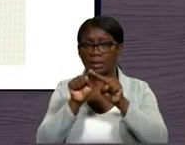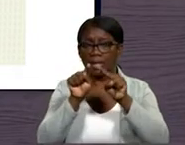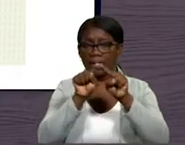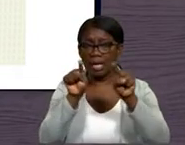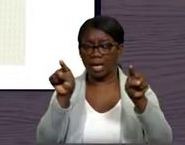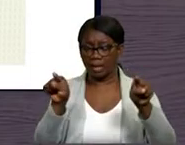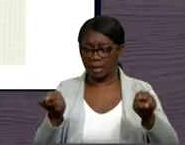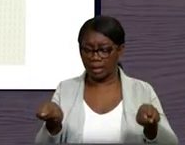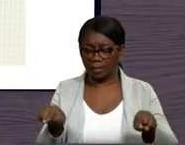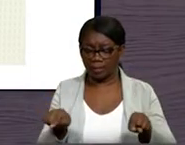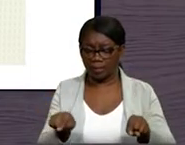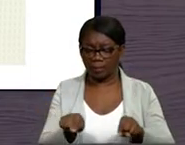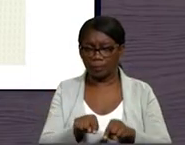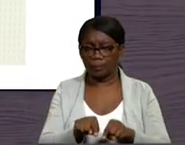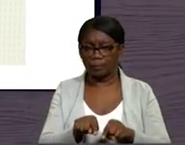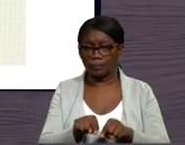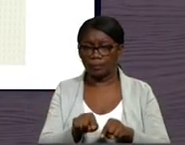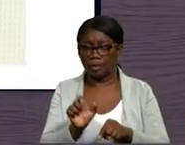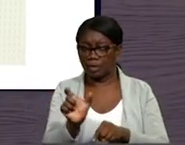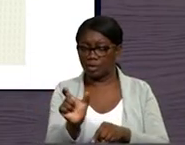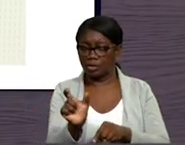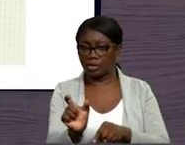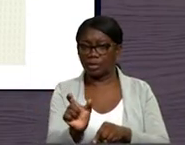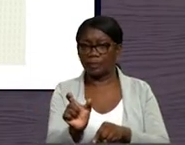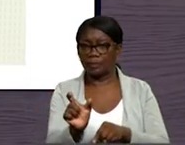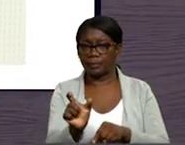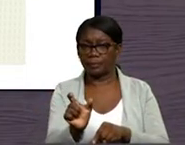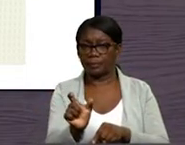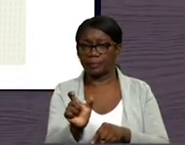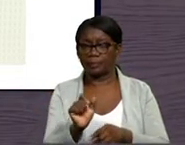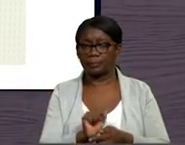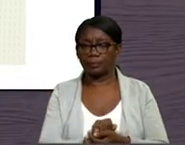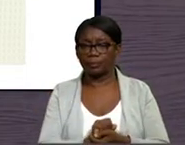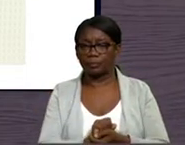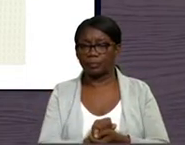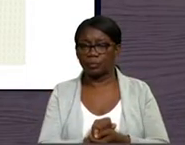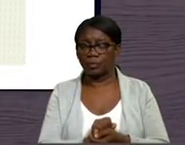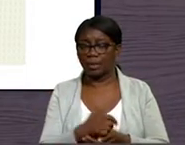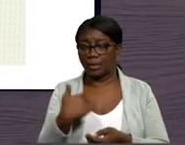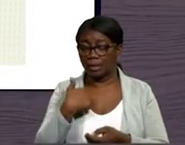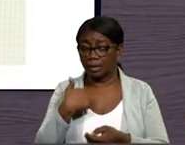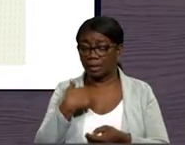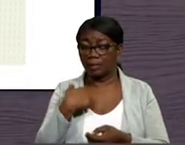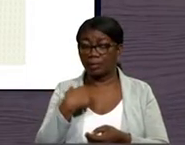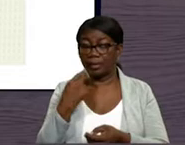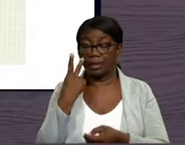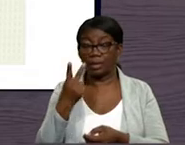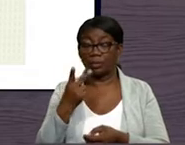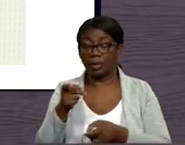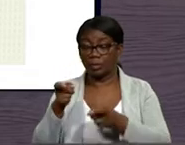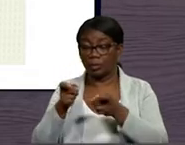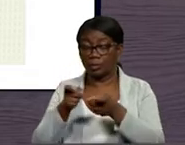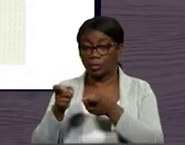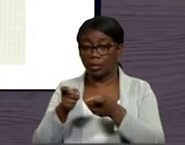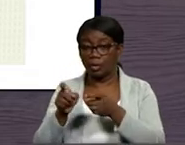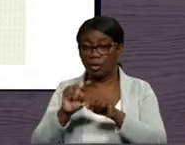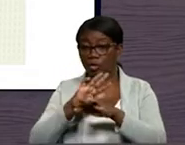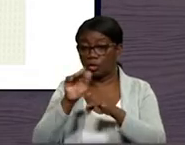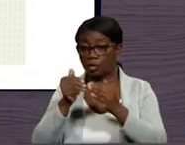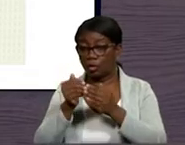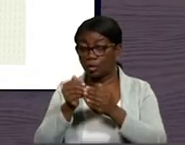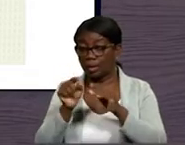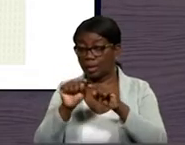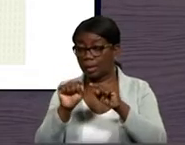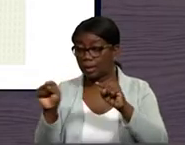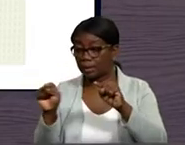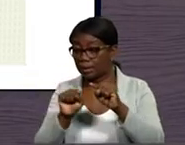¿Ok? Ubicar ese circuito que tiene que ver con el control de todas las salidas, las tensiones